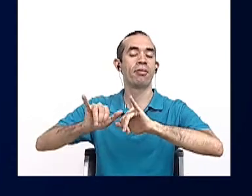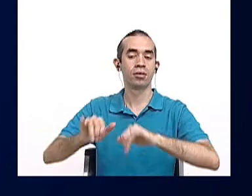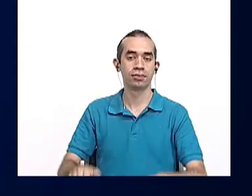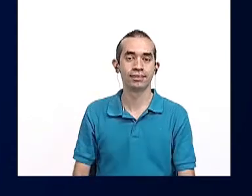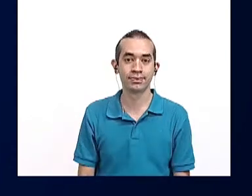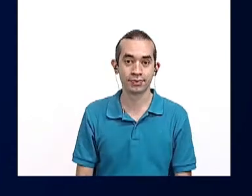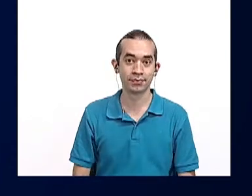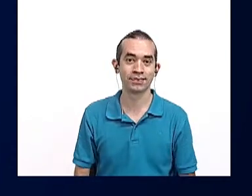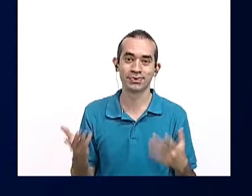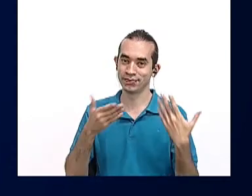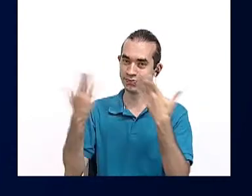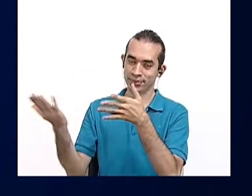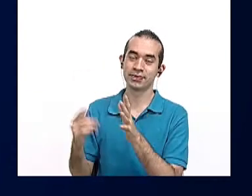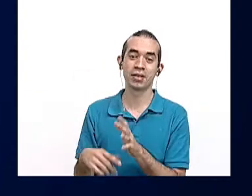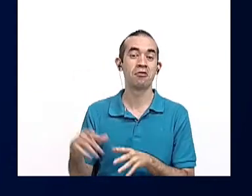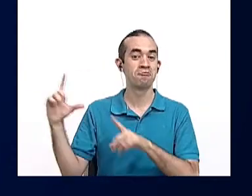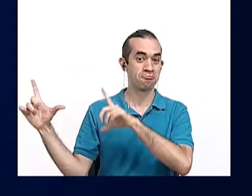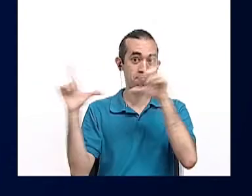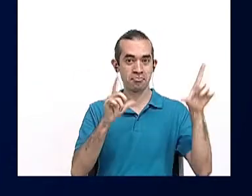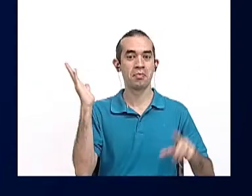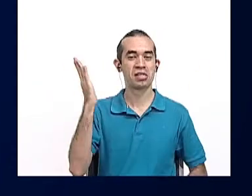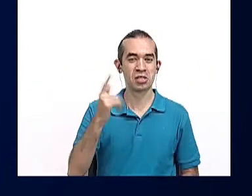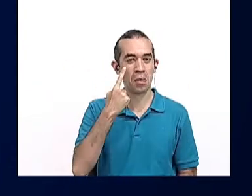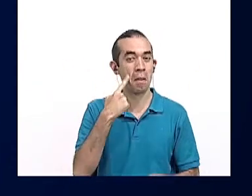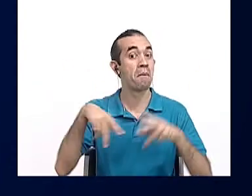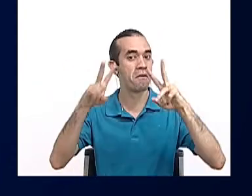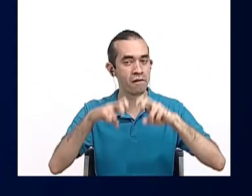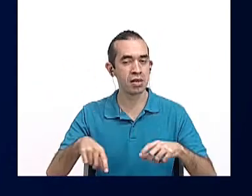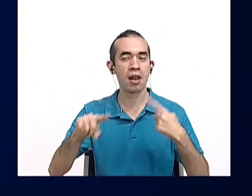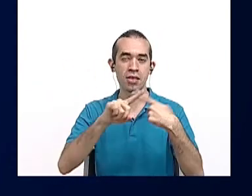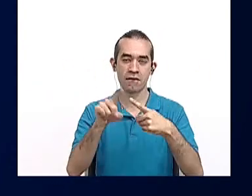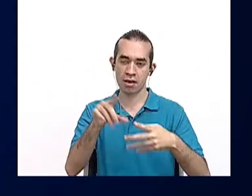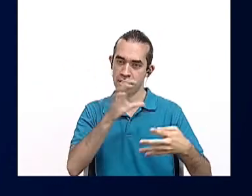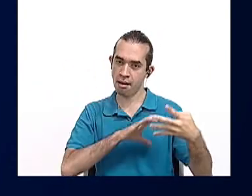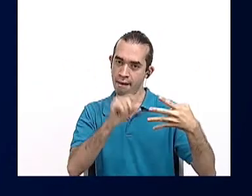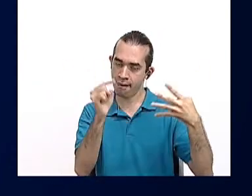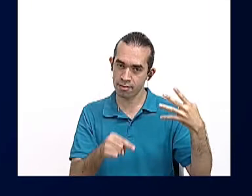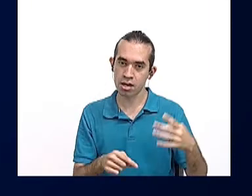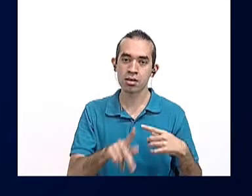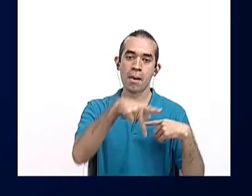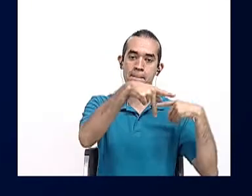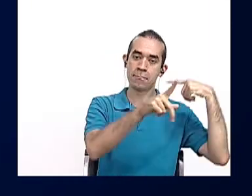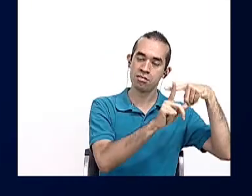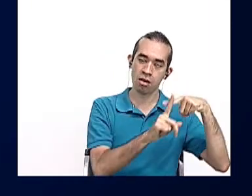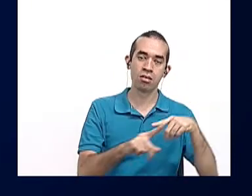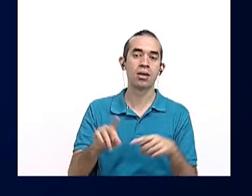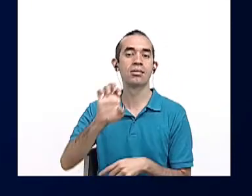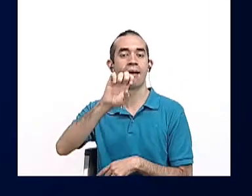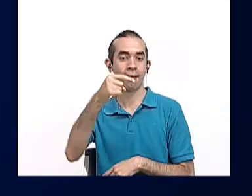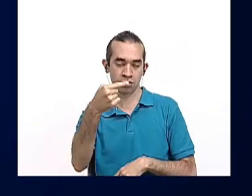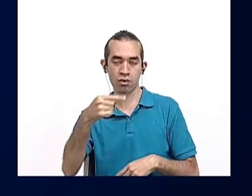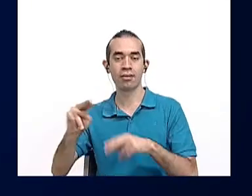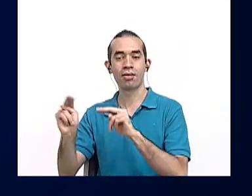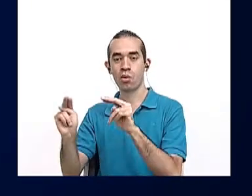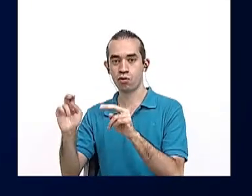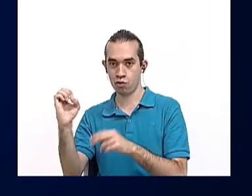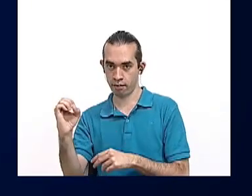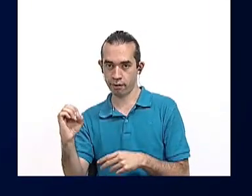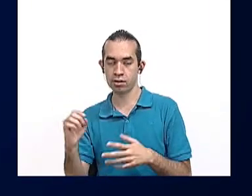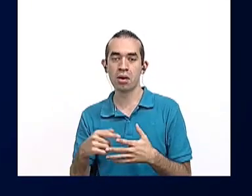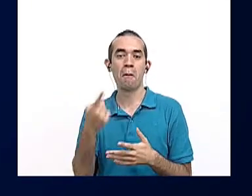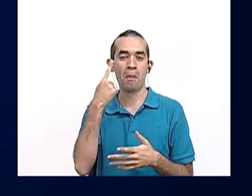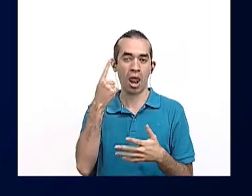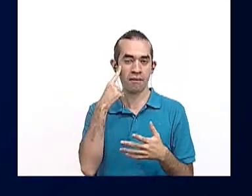ahora a la presentación para corroborar las características de los protones, de los neutrones y de los electrones con base en su carga y en